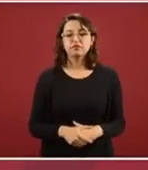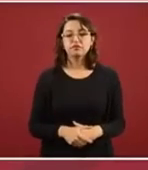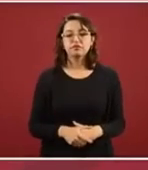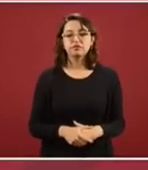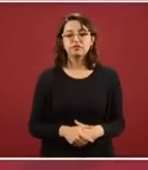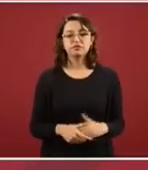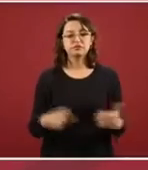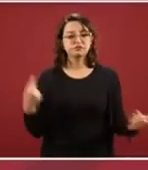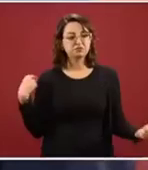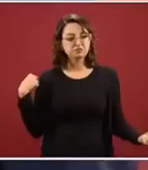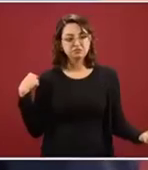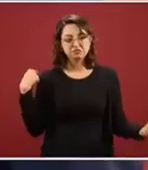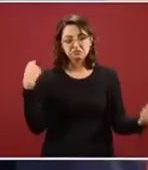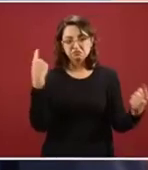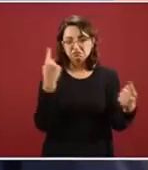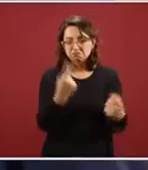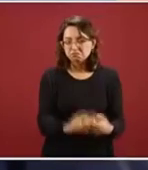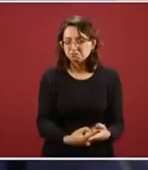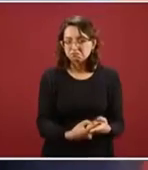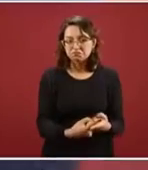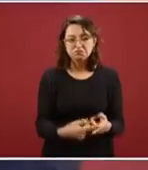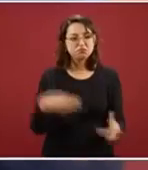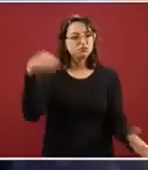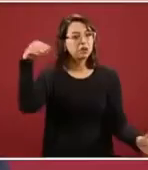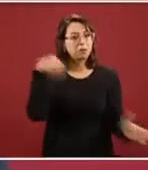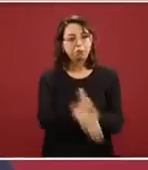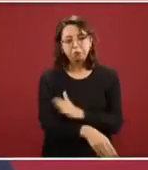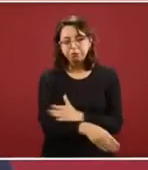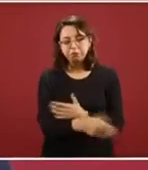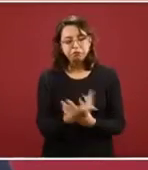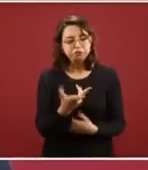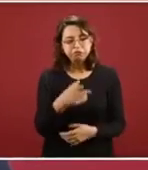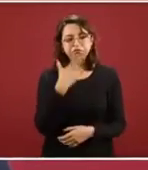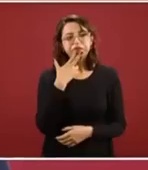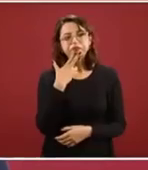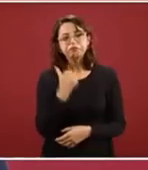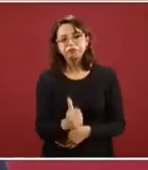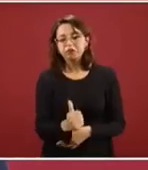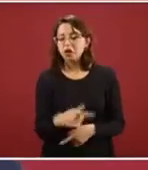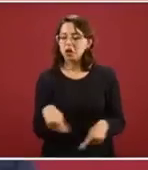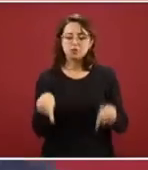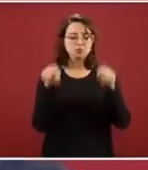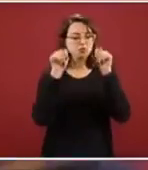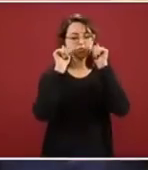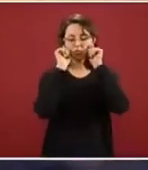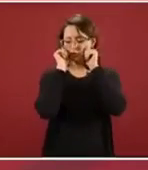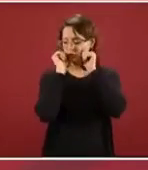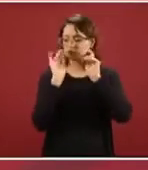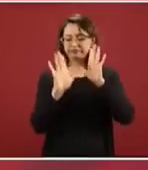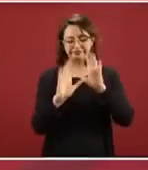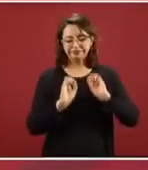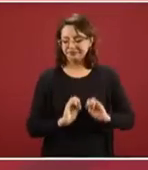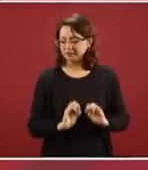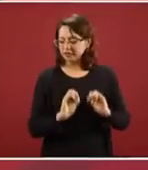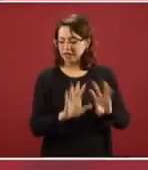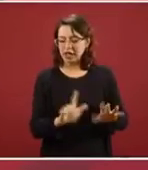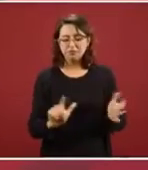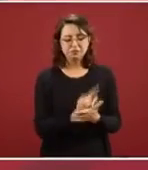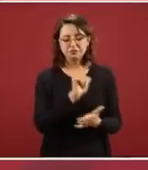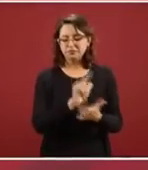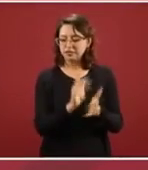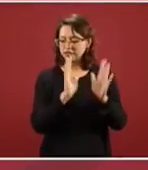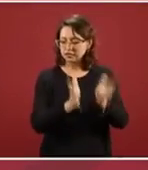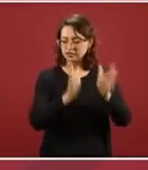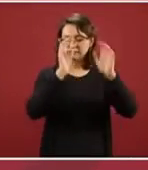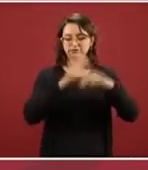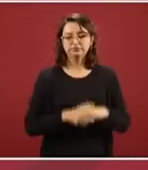aún con el fracaso que ha significado. Pero aún así no se modifican las leyes.